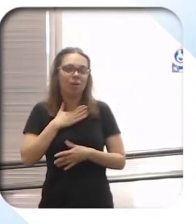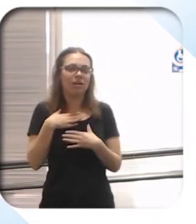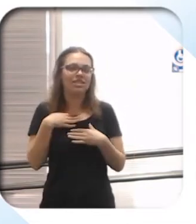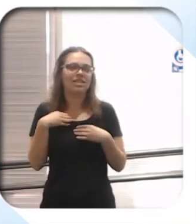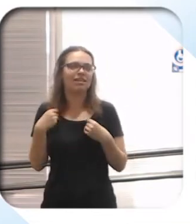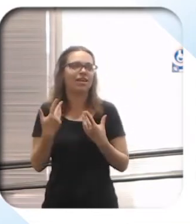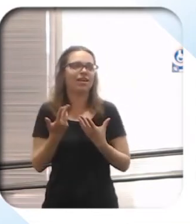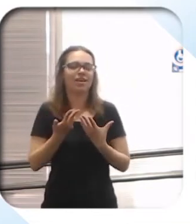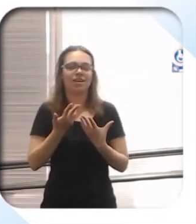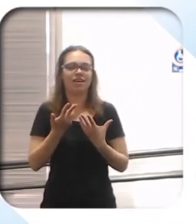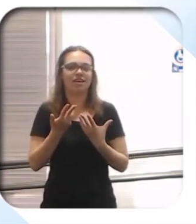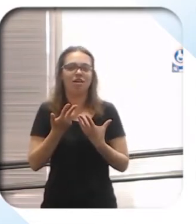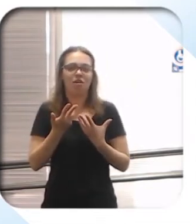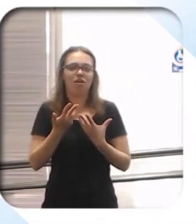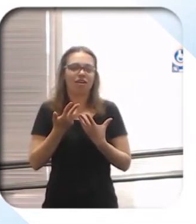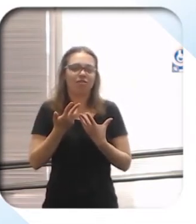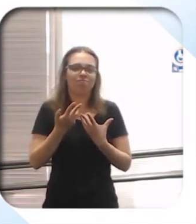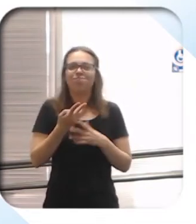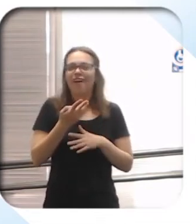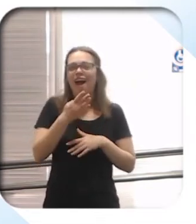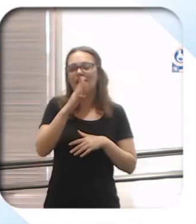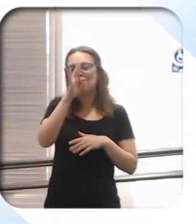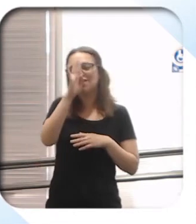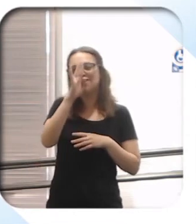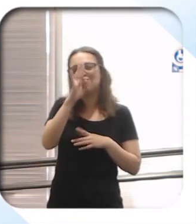muy enriquecida con este grupo.